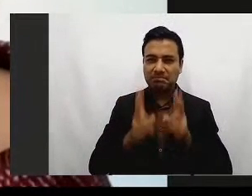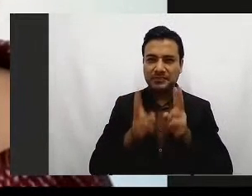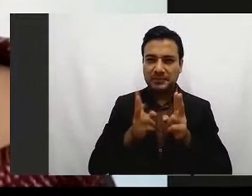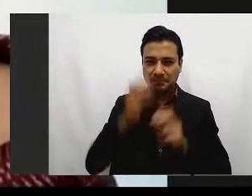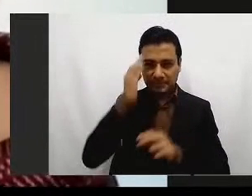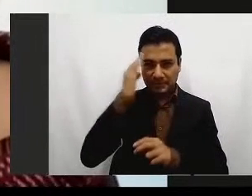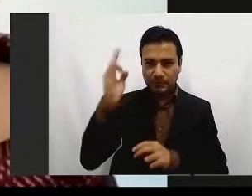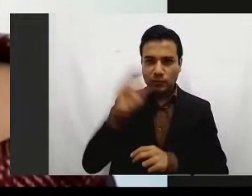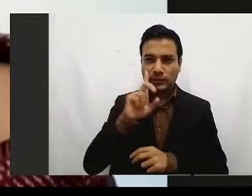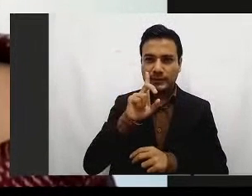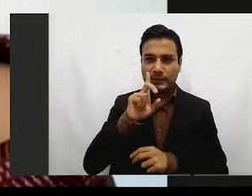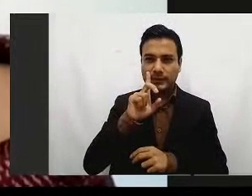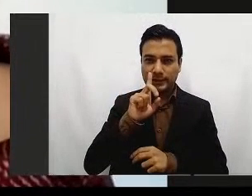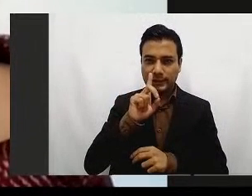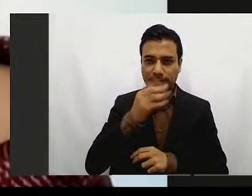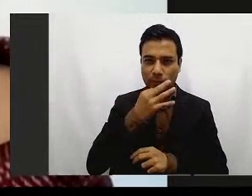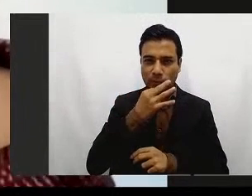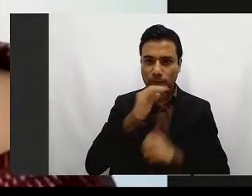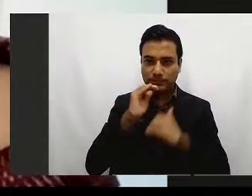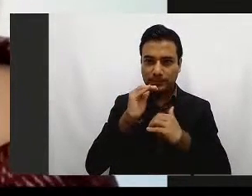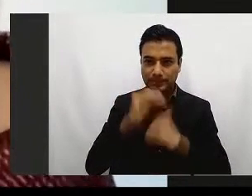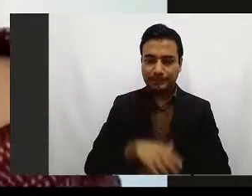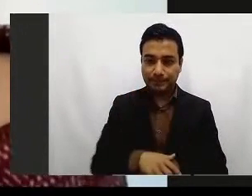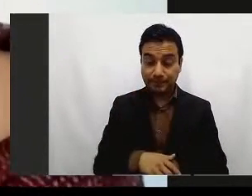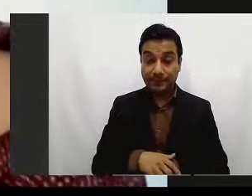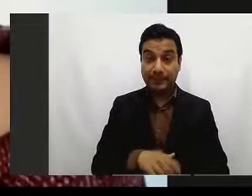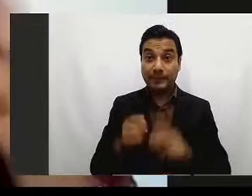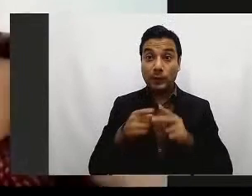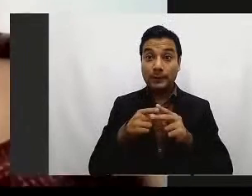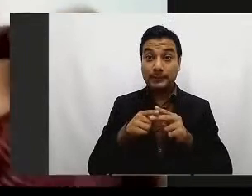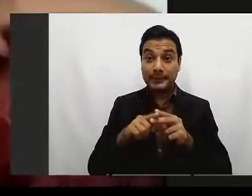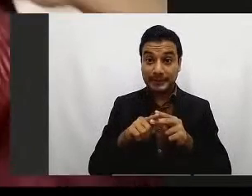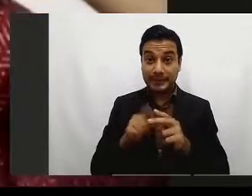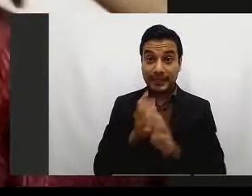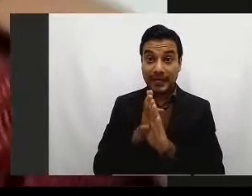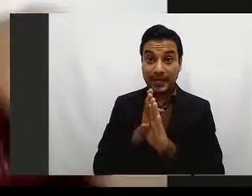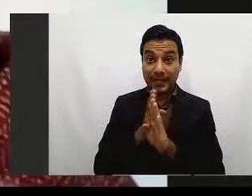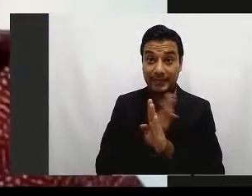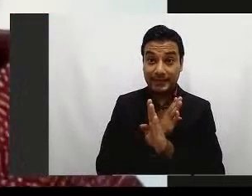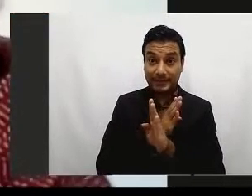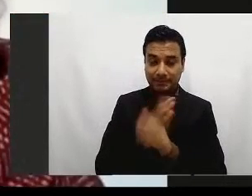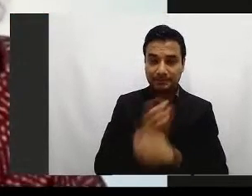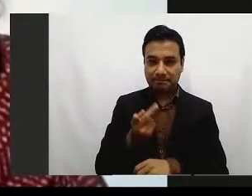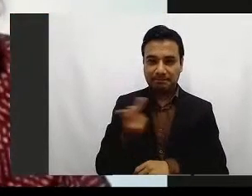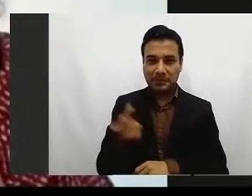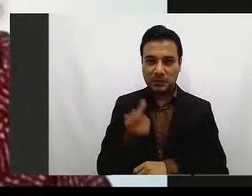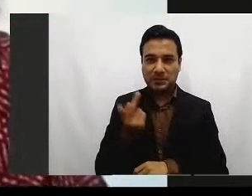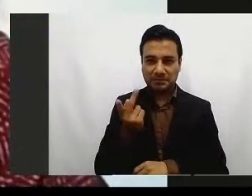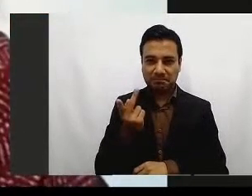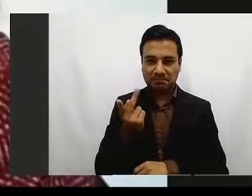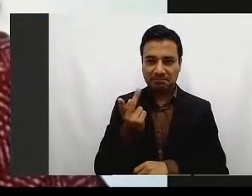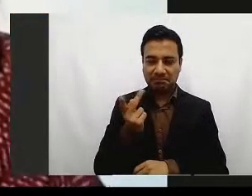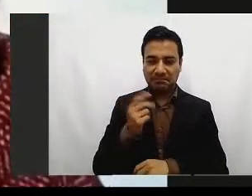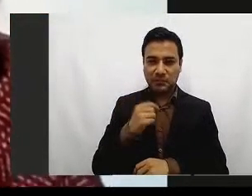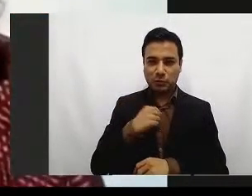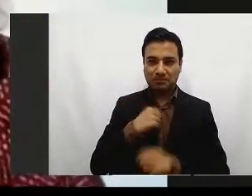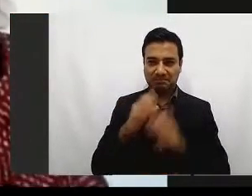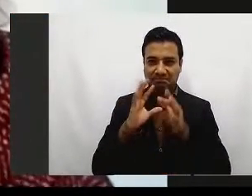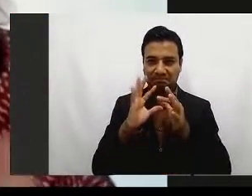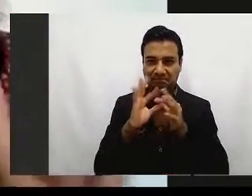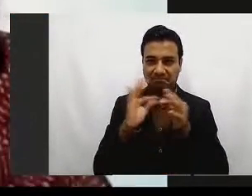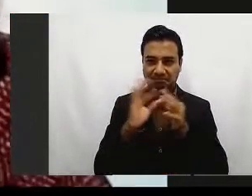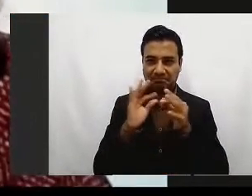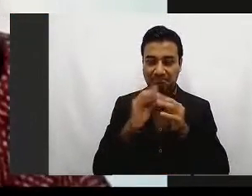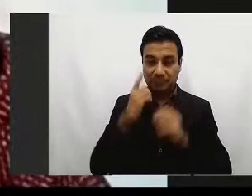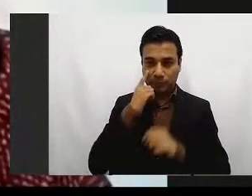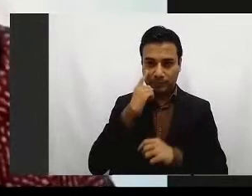hora. Entonces, bueno, pues antes de empezar ya las preguntas sobre el proceso, quisiera primero delimitar, ¿no?, conceptos